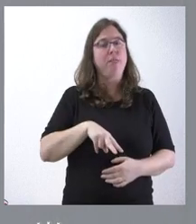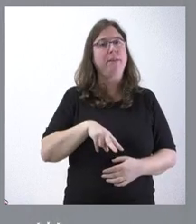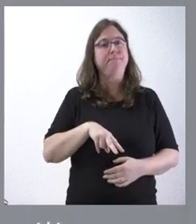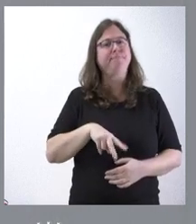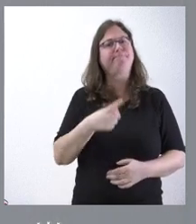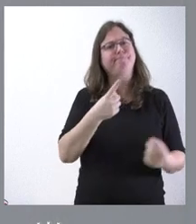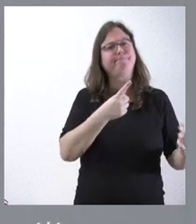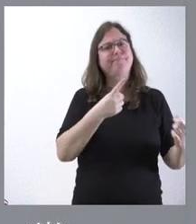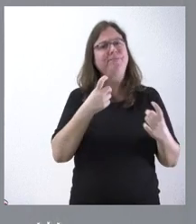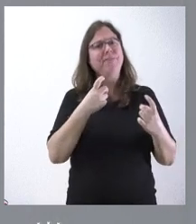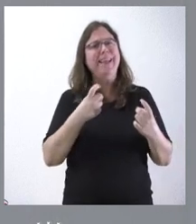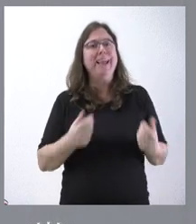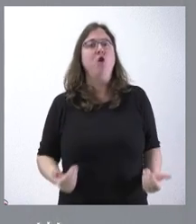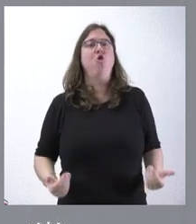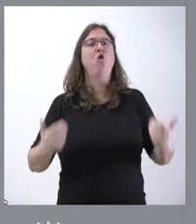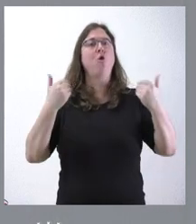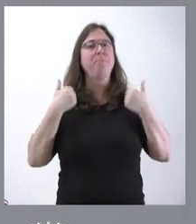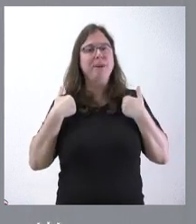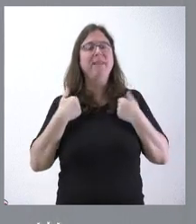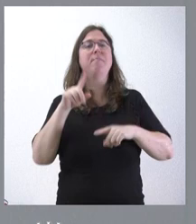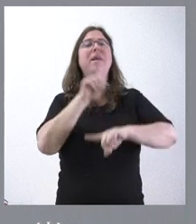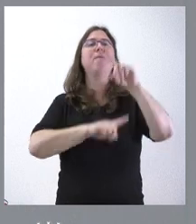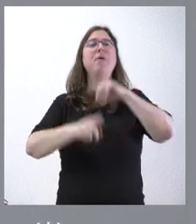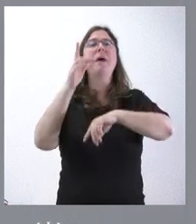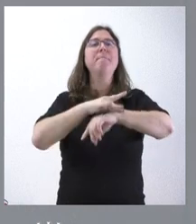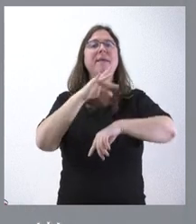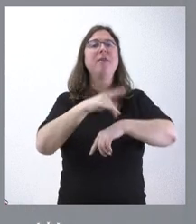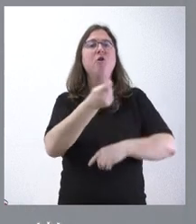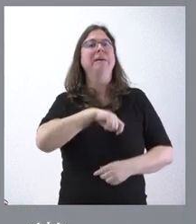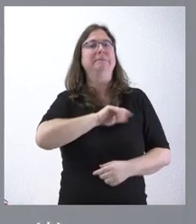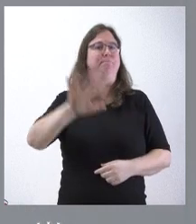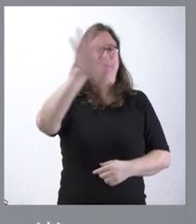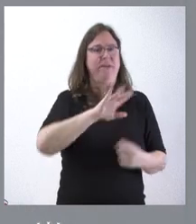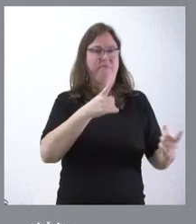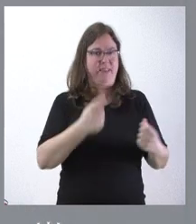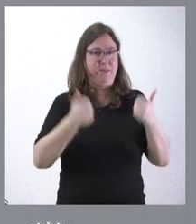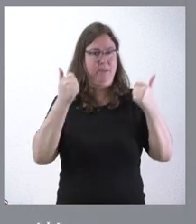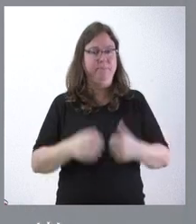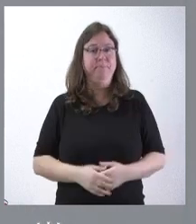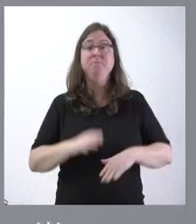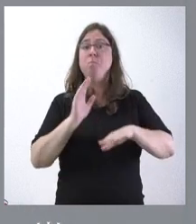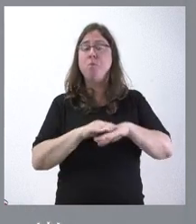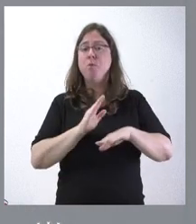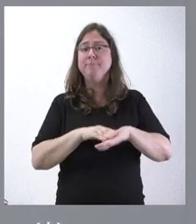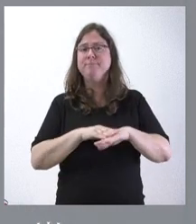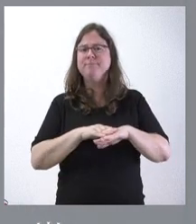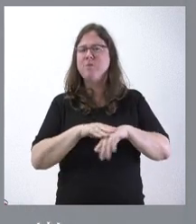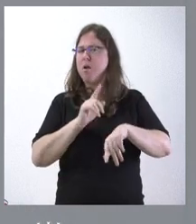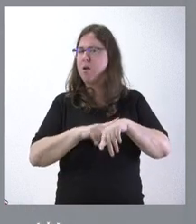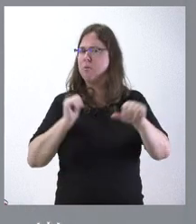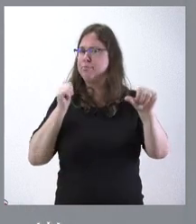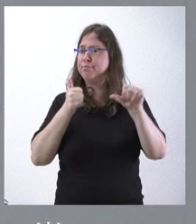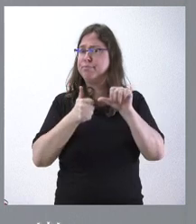importantes competencias en solucionar la carencia de profesionales sanitarios que tiene España porque durante mucho tiempo nos hemos visto